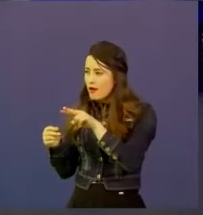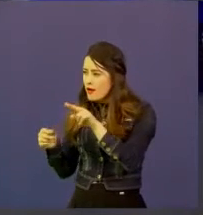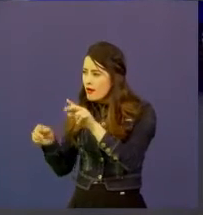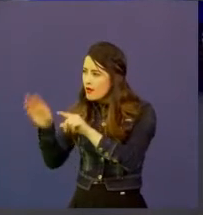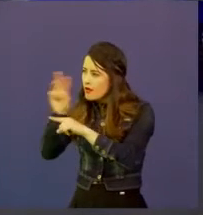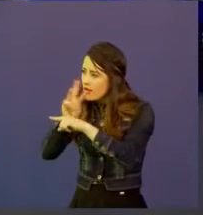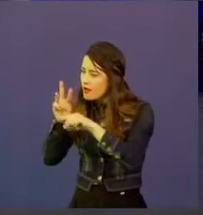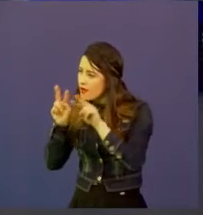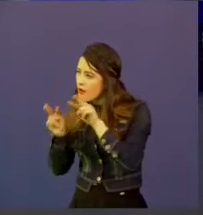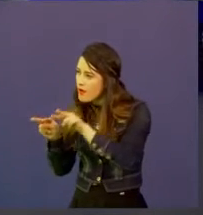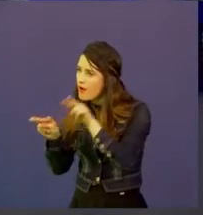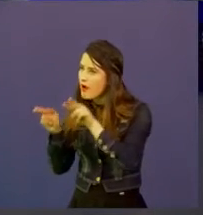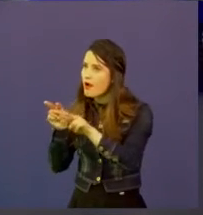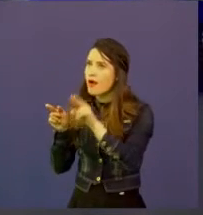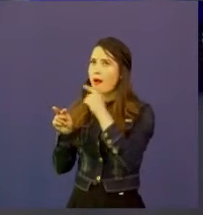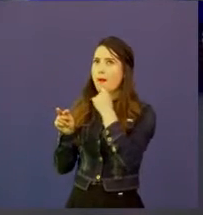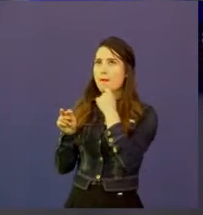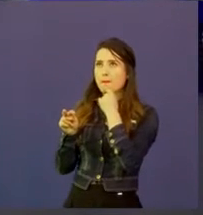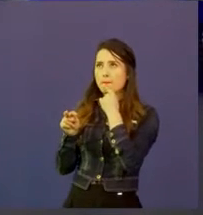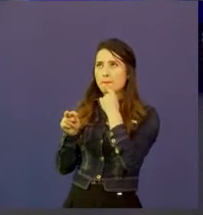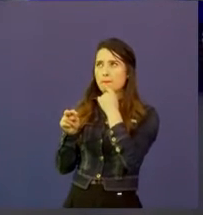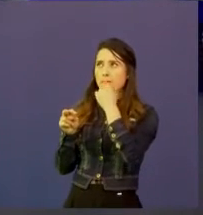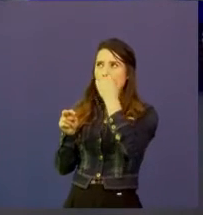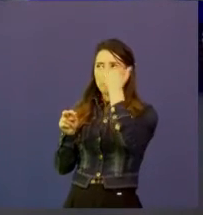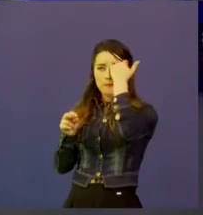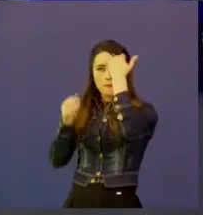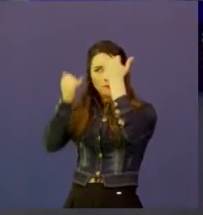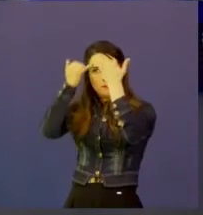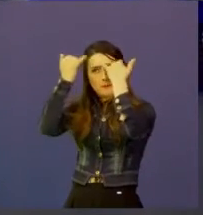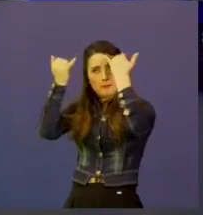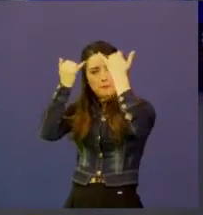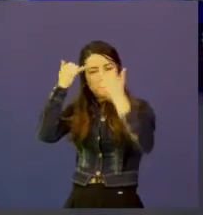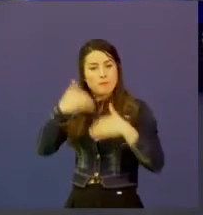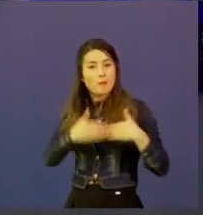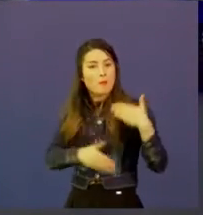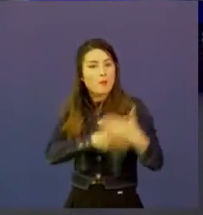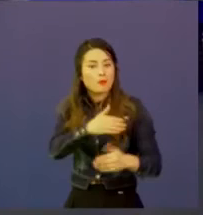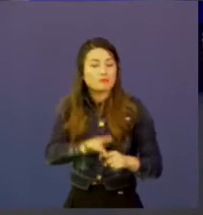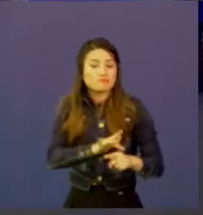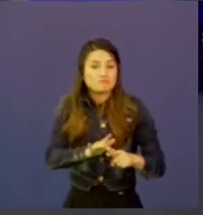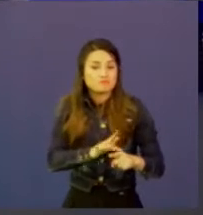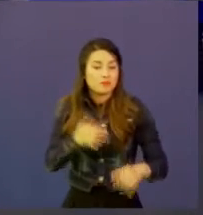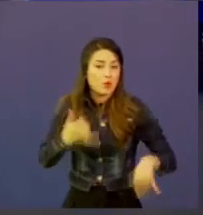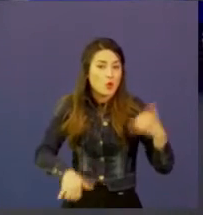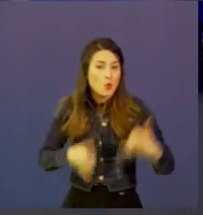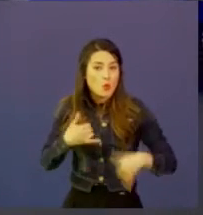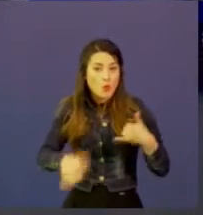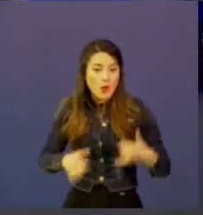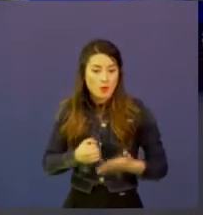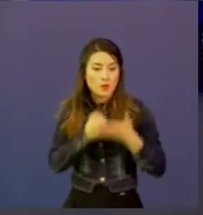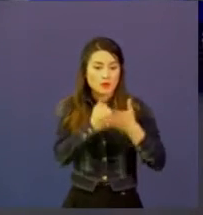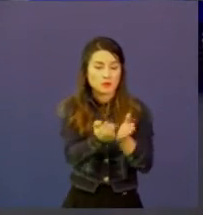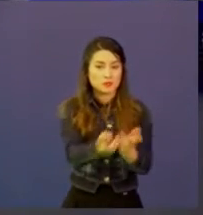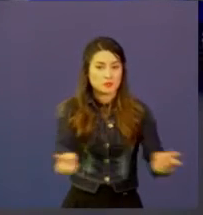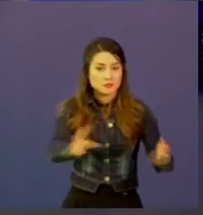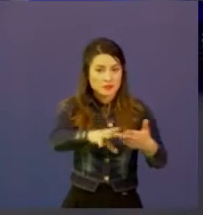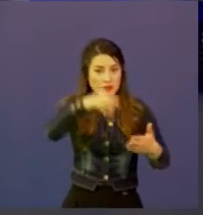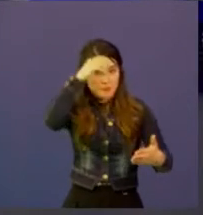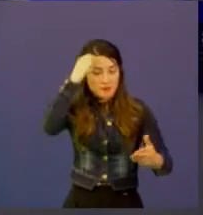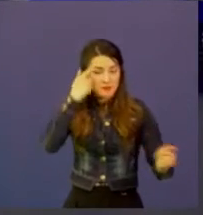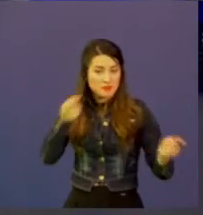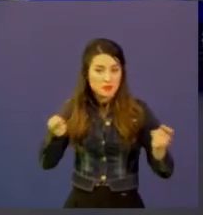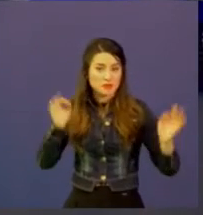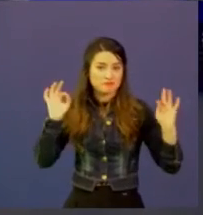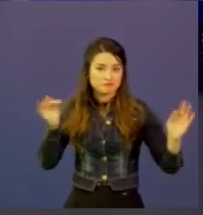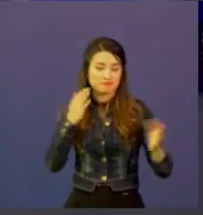que pueden empezar a motivar el uso de los juegos como alternativa para el aprendizaje y para las metodologías en